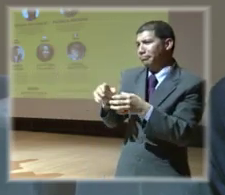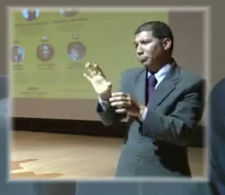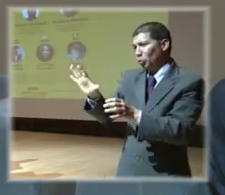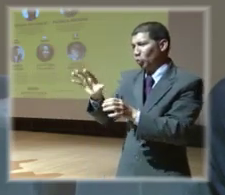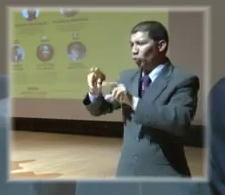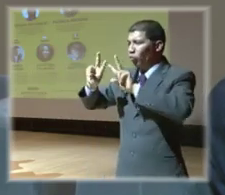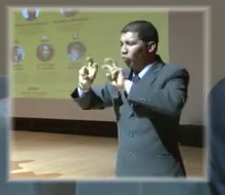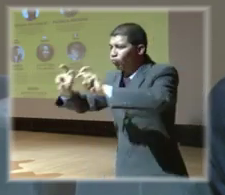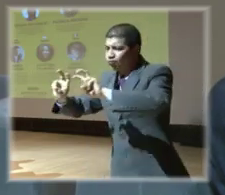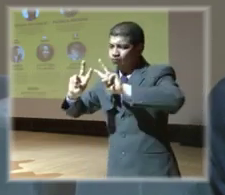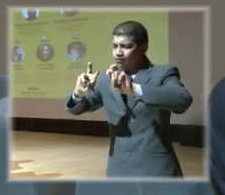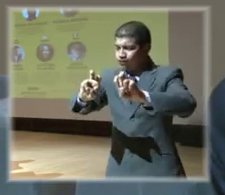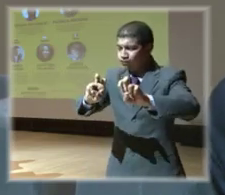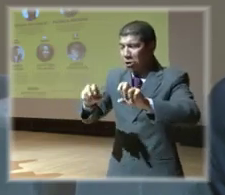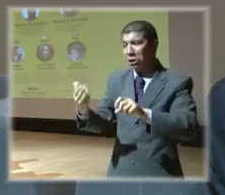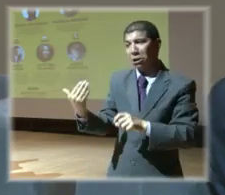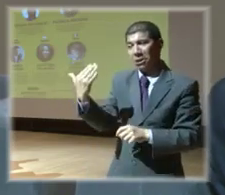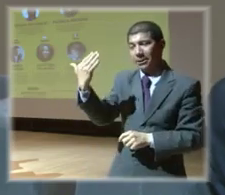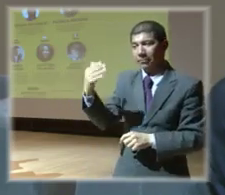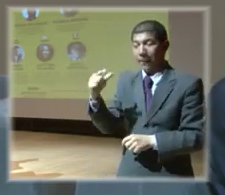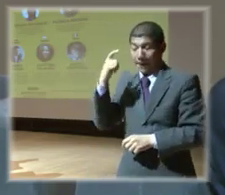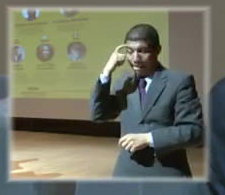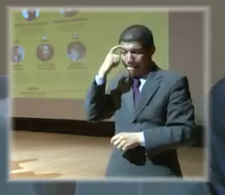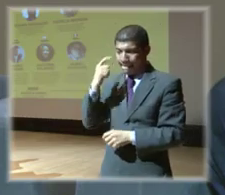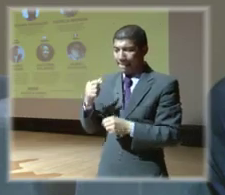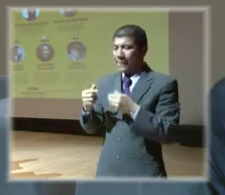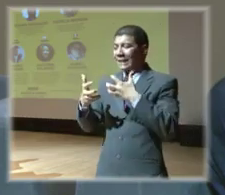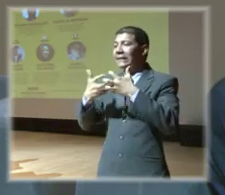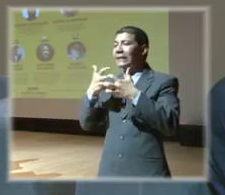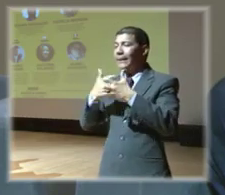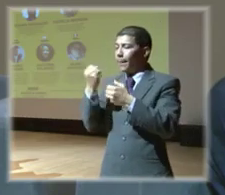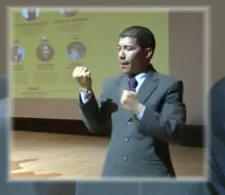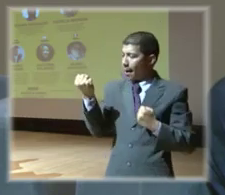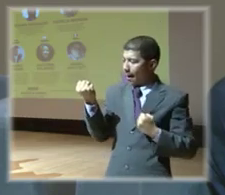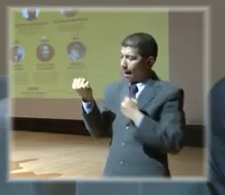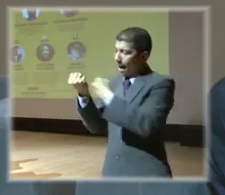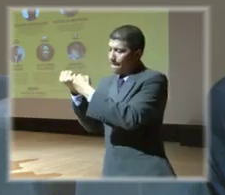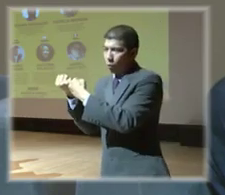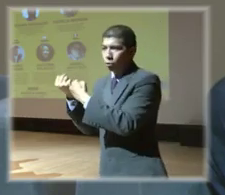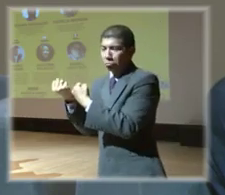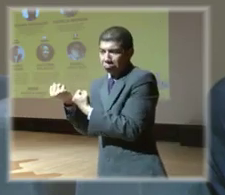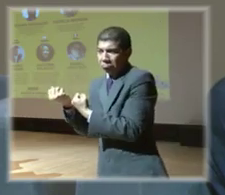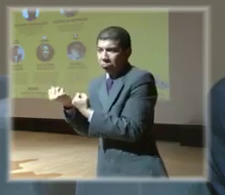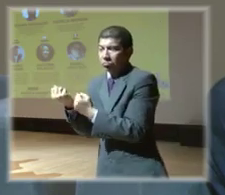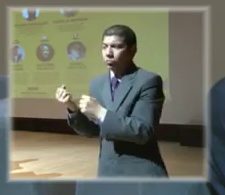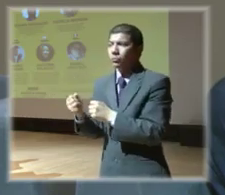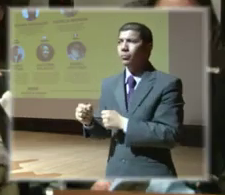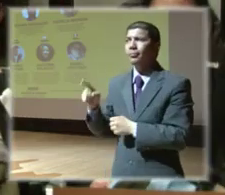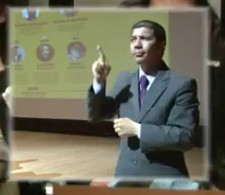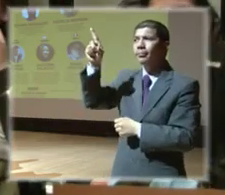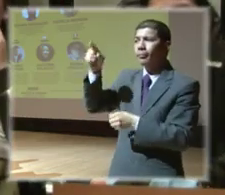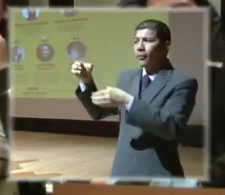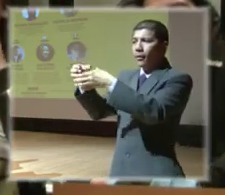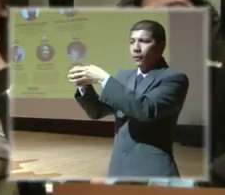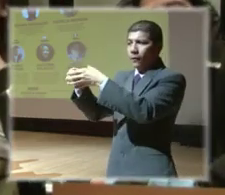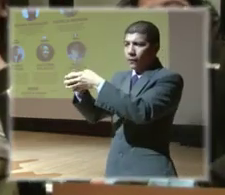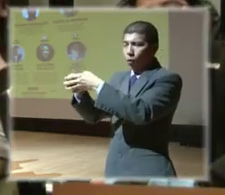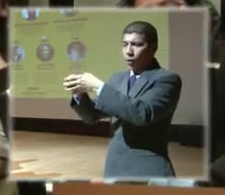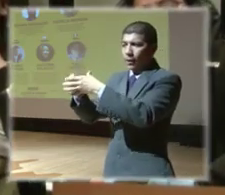ejemplo, que un esquema de apoyo que usa una organización